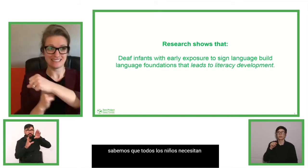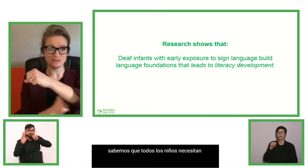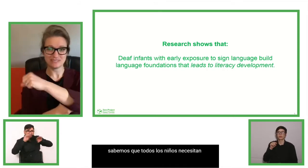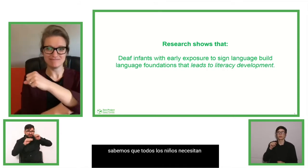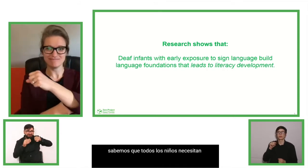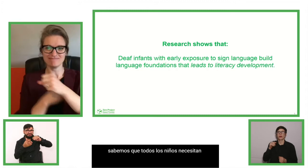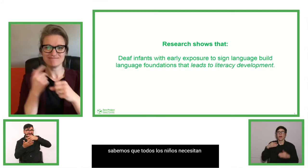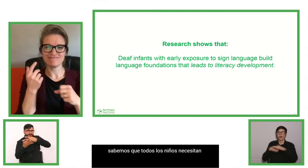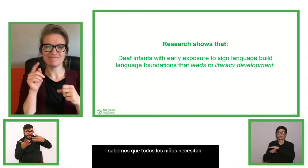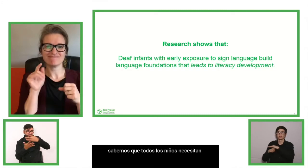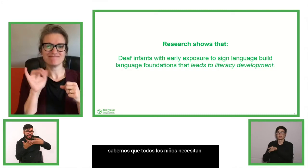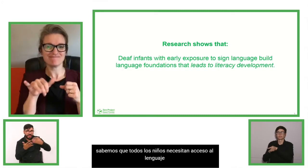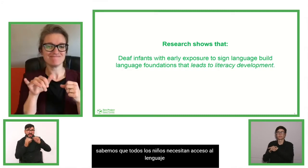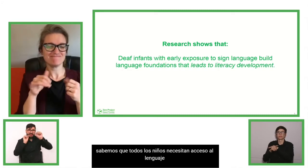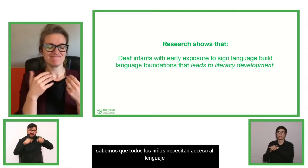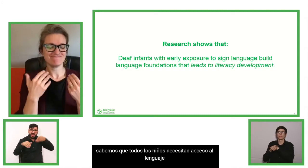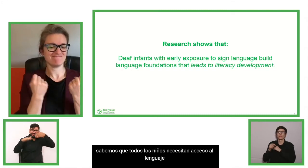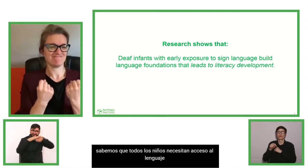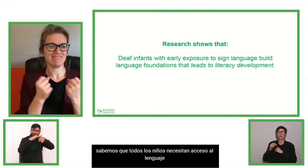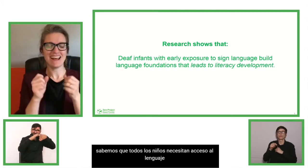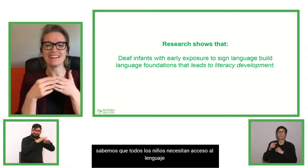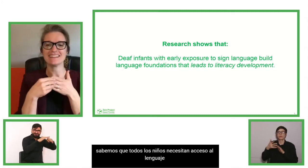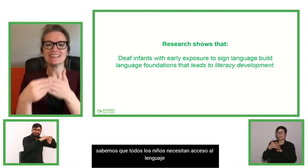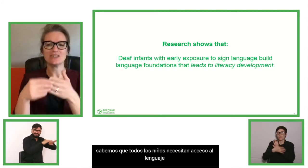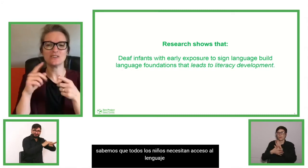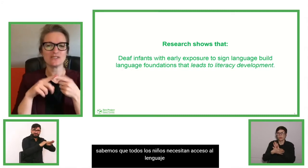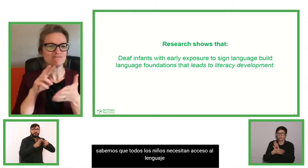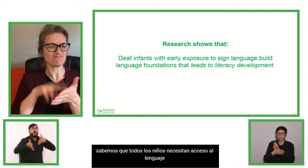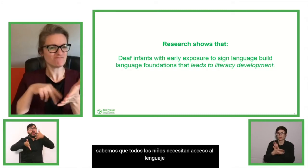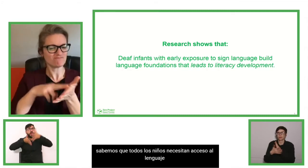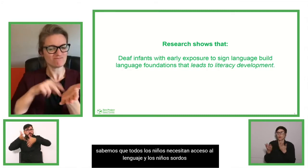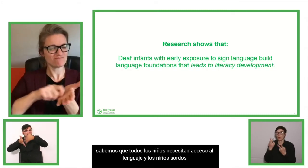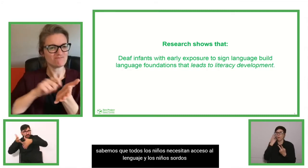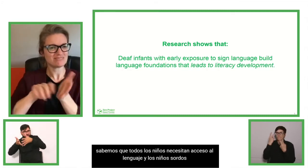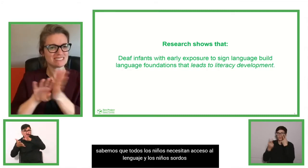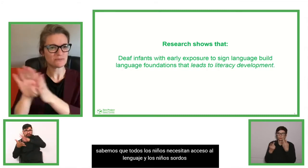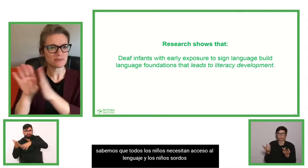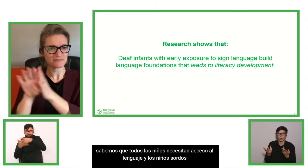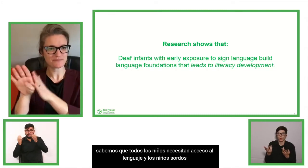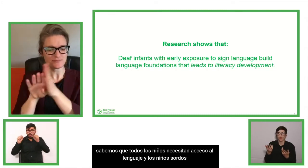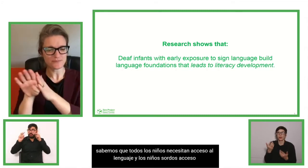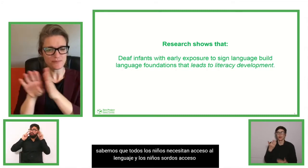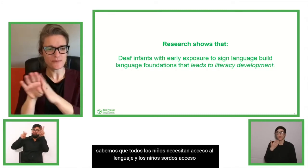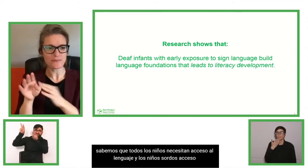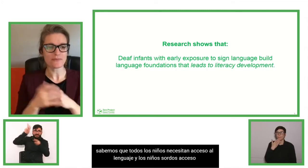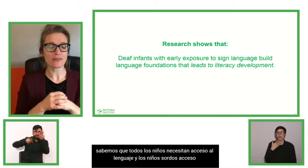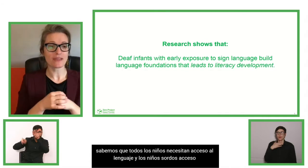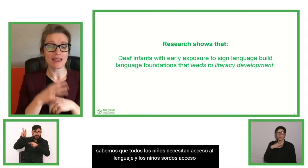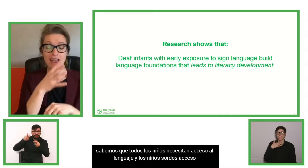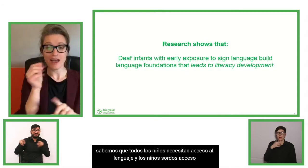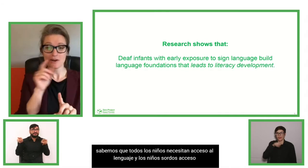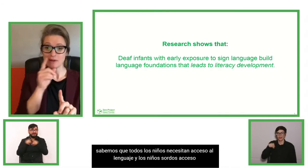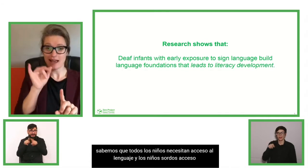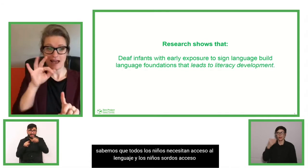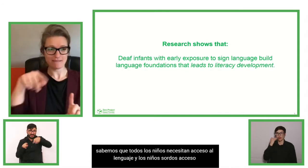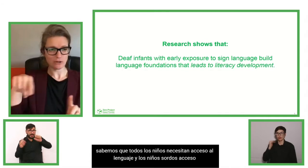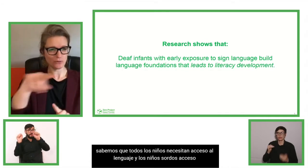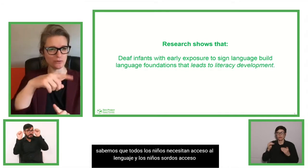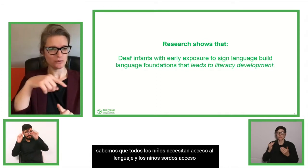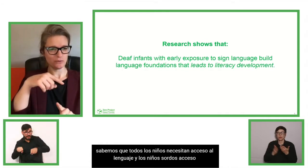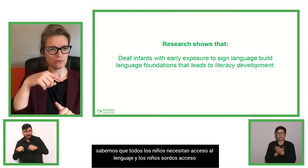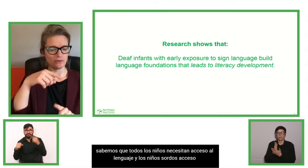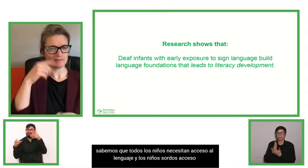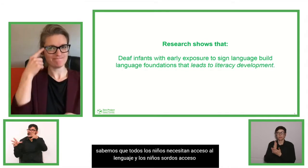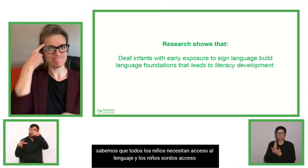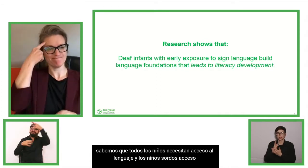al lenguaje de señas de manera visual. Con el lenguaje de señas, los niños crean las bases y les ayuda a su desarrollo